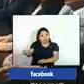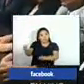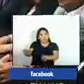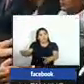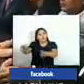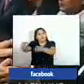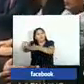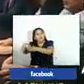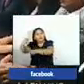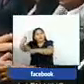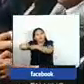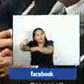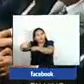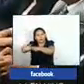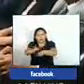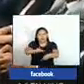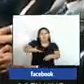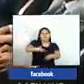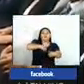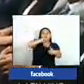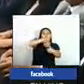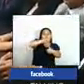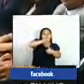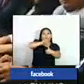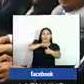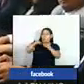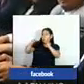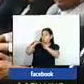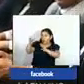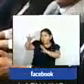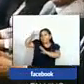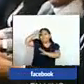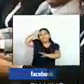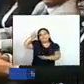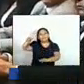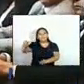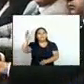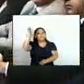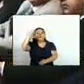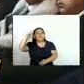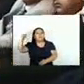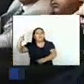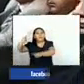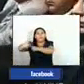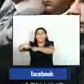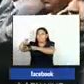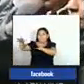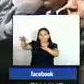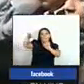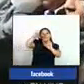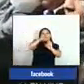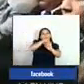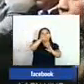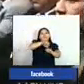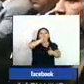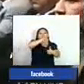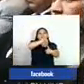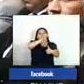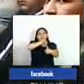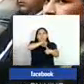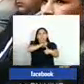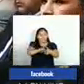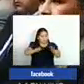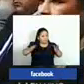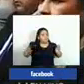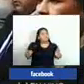nosotros como centroamericanos traigamos el modelo de la Unión Europea a Centroamérica y podamos impulsar los más